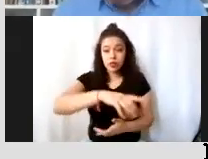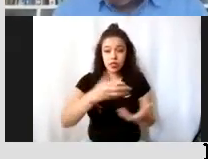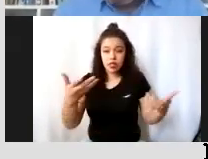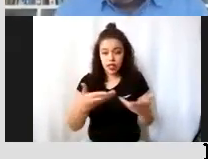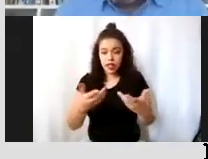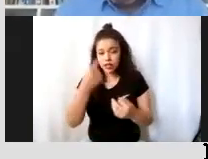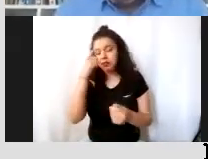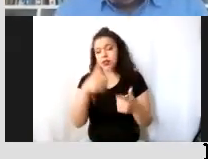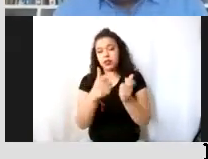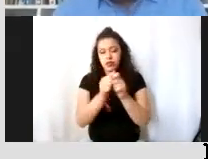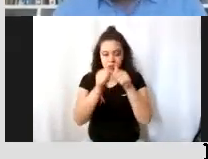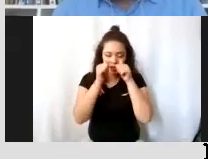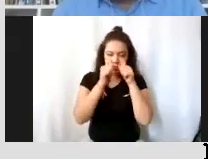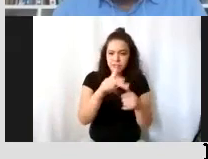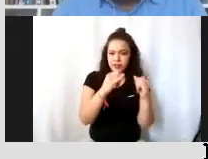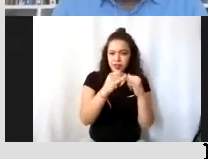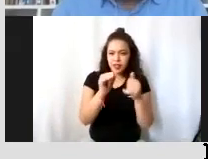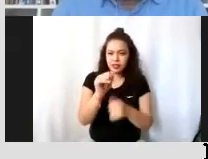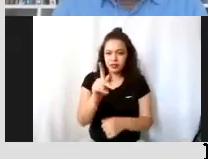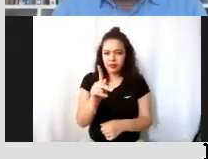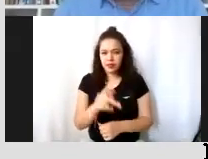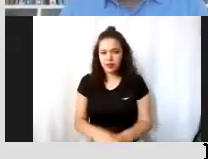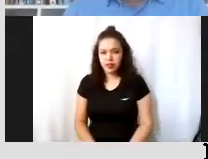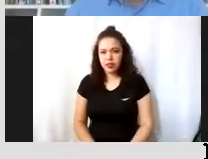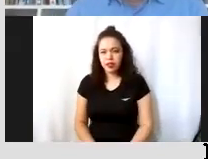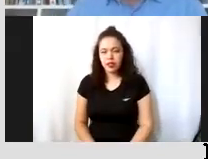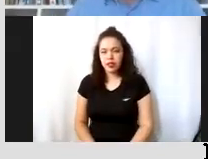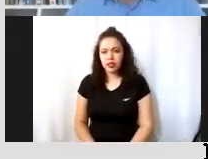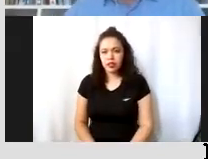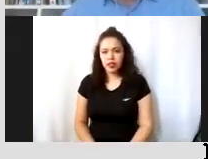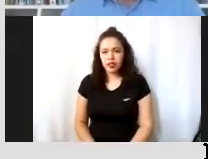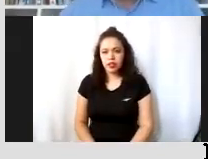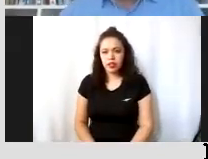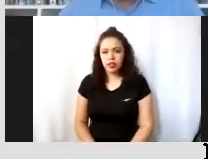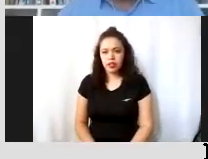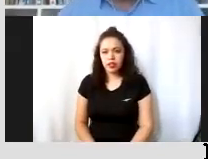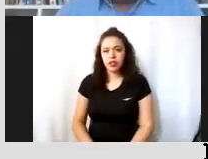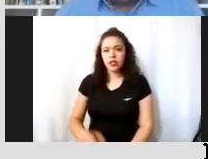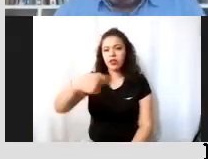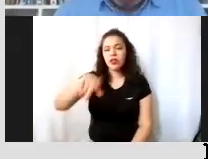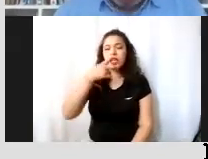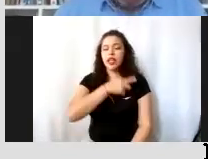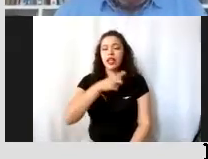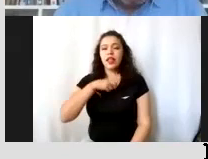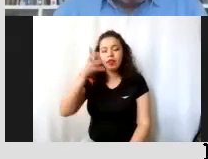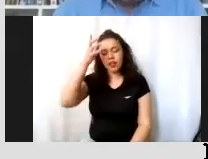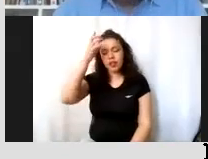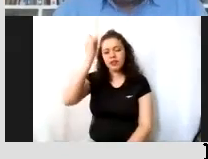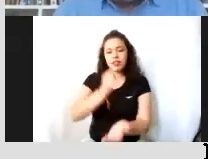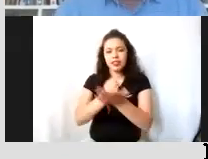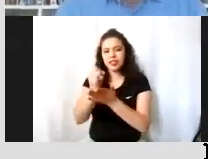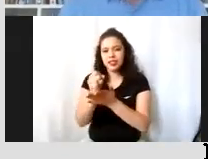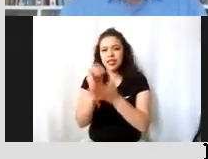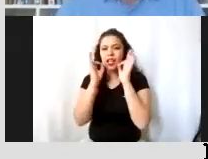al que pertenece su IAP, etcétera? Ahí ustedes tienen que definirlo y tienen que definirlo de manera lo